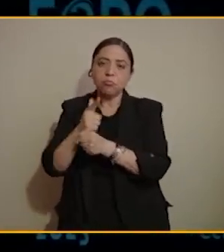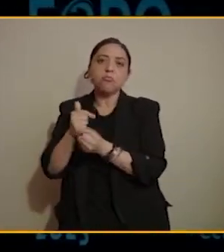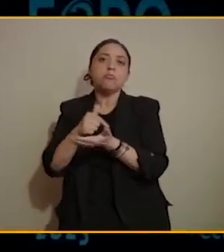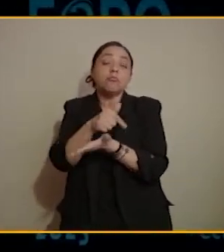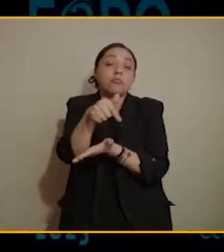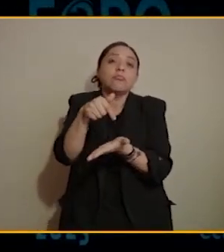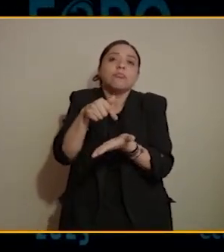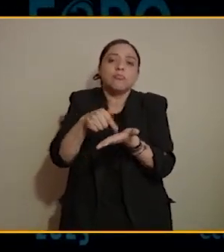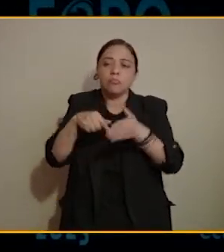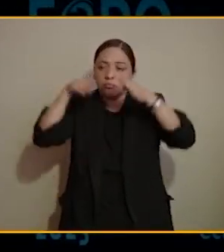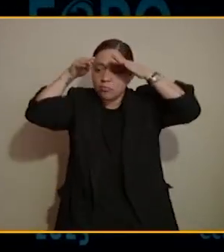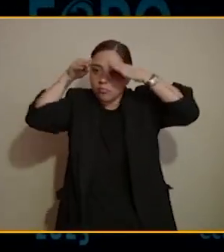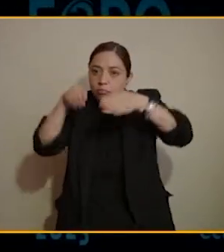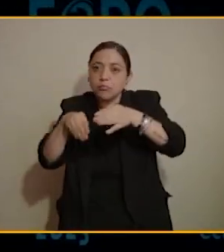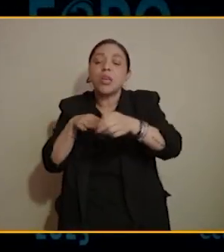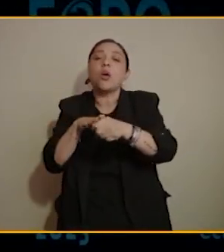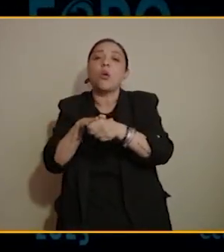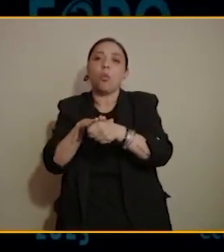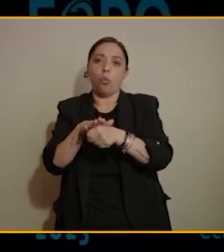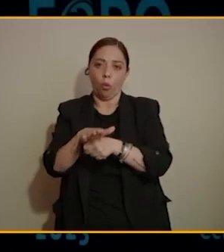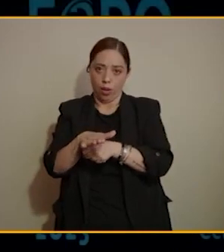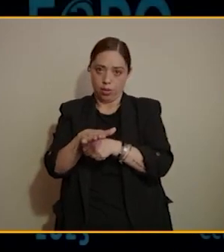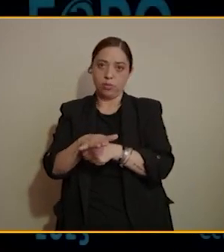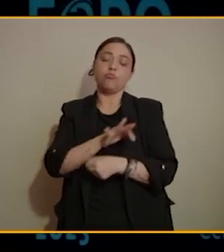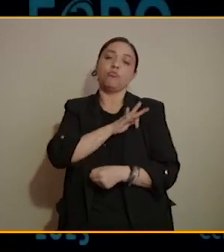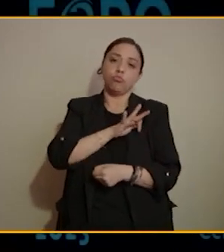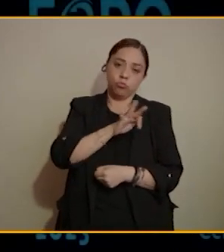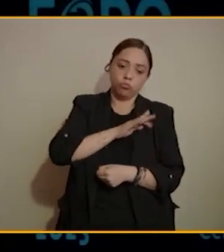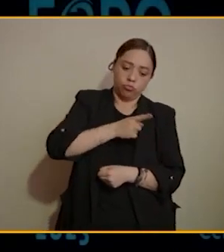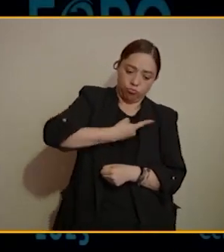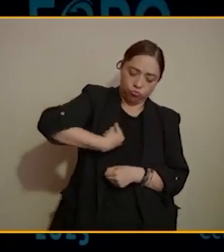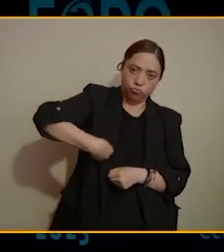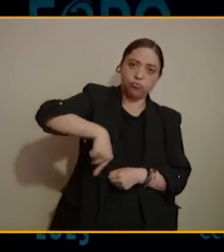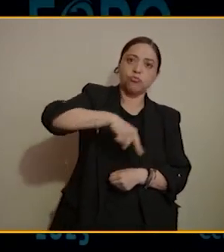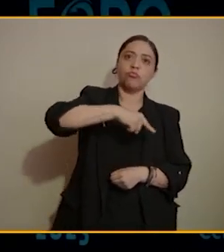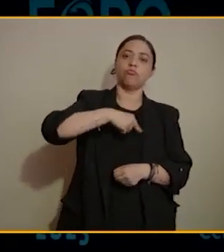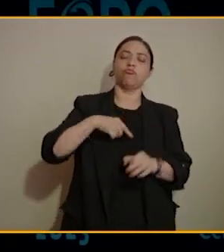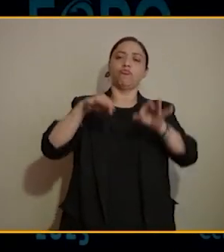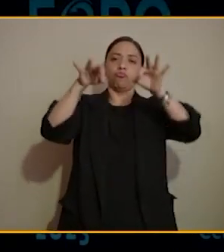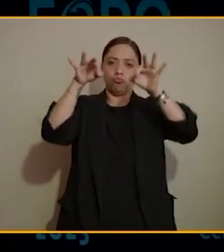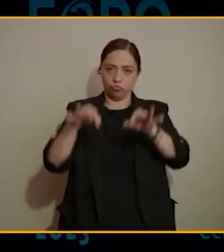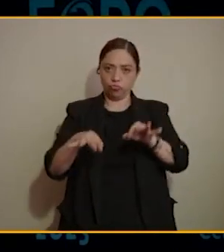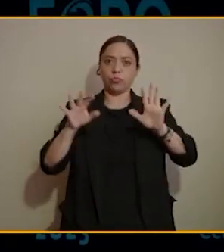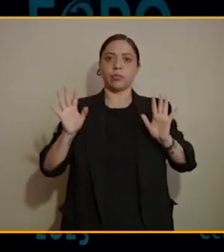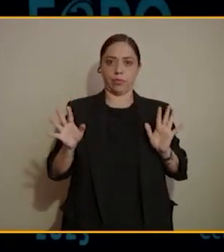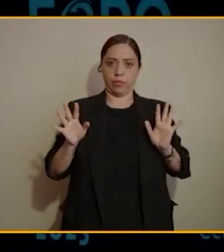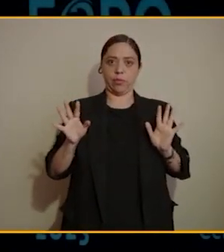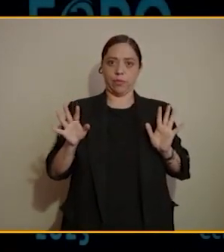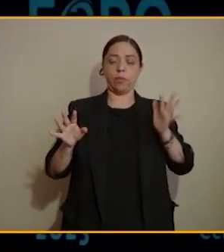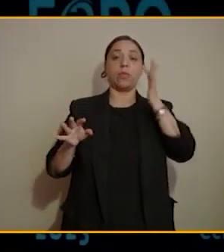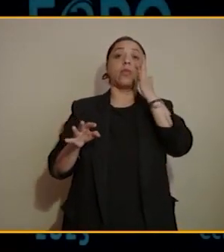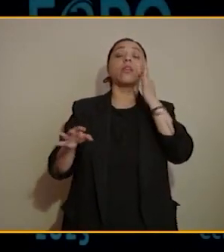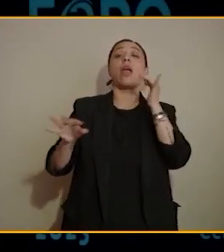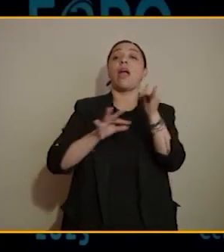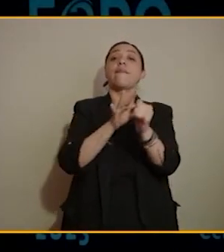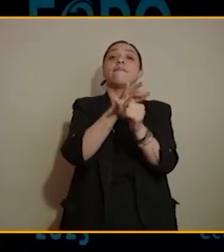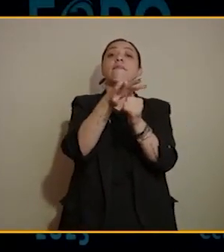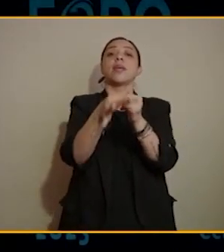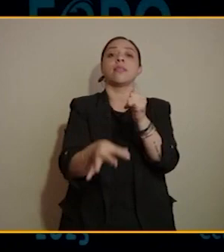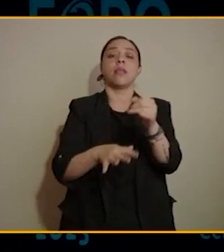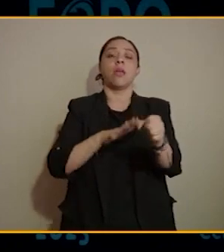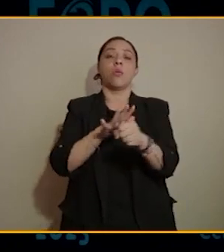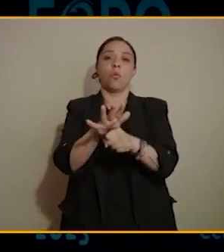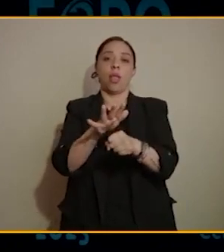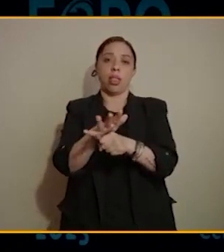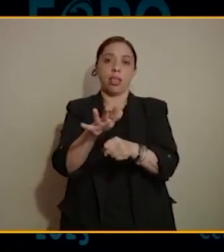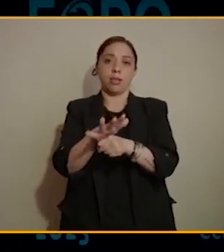más enfocados y de los cuales podemos formar parte de manera mucho más estratégica. Y finalmente la mejora intersectorial